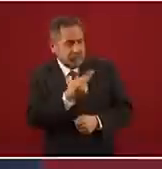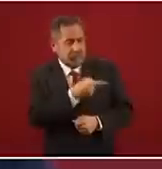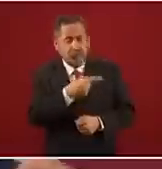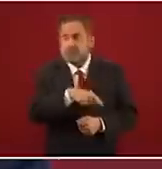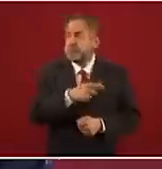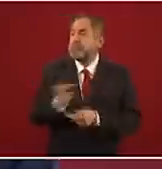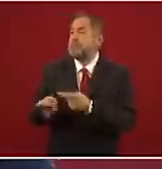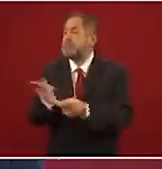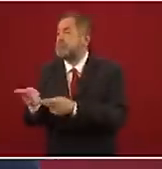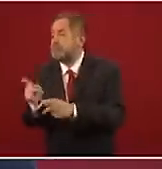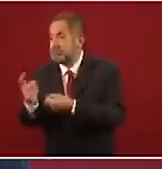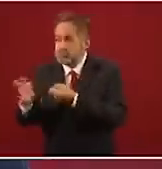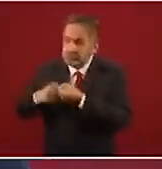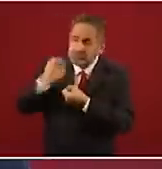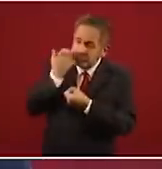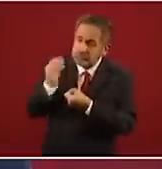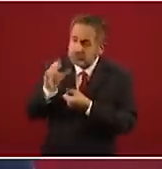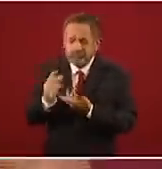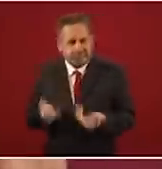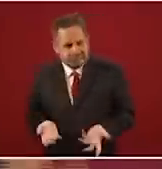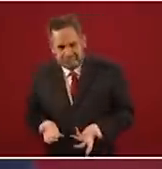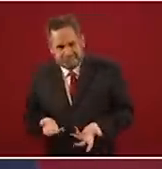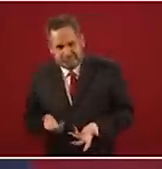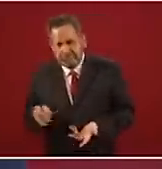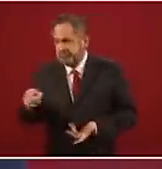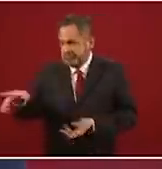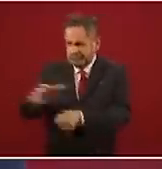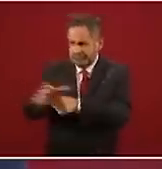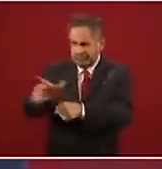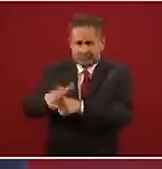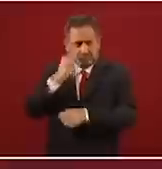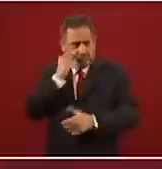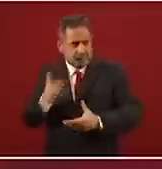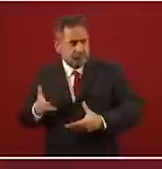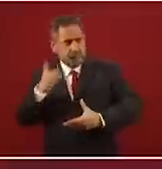a ir a un centro de salud, a un hospital.